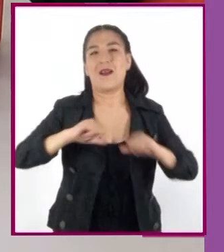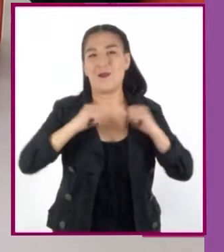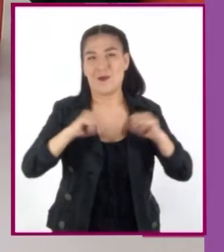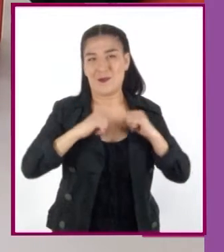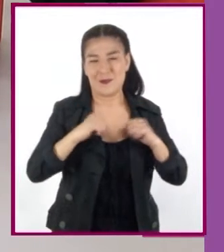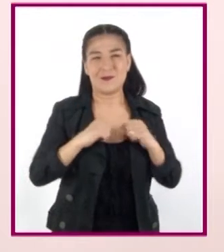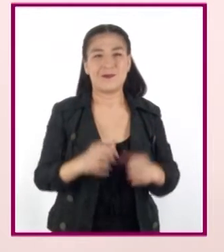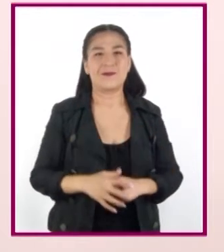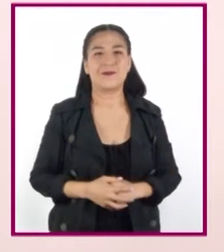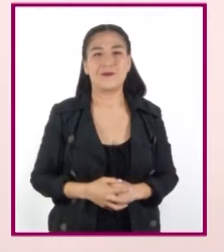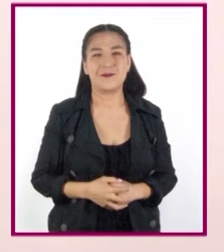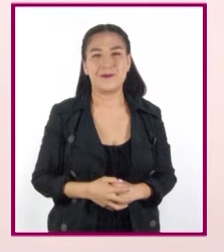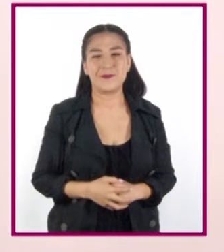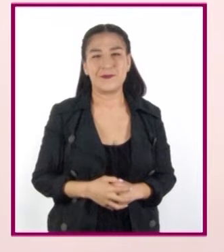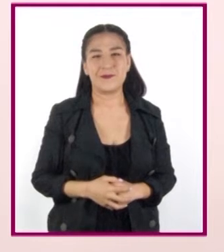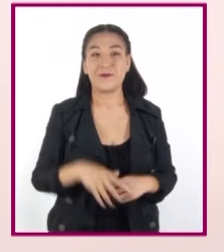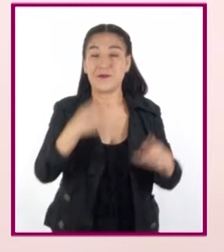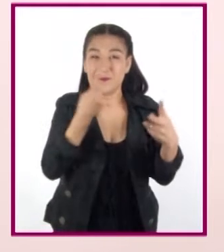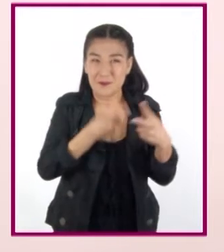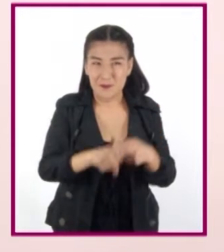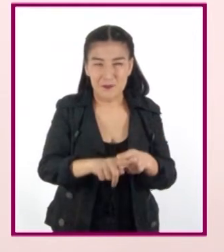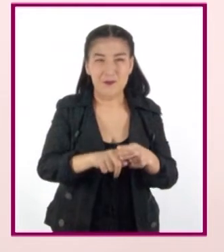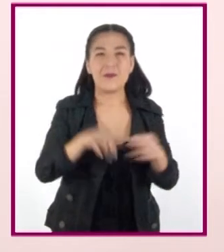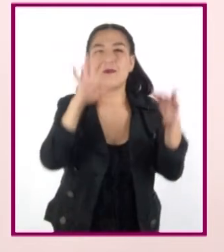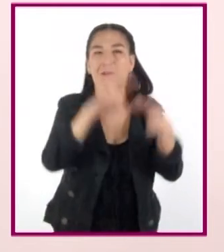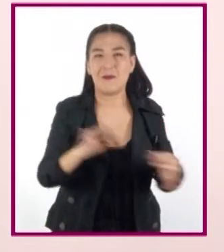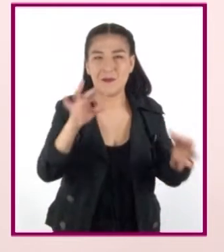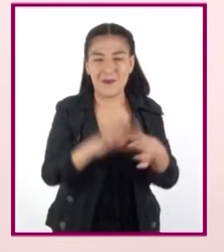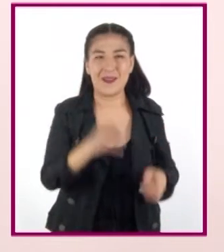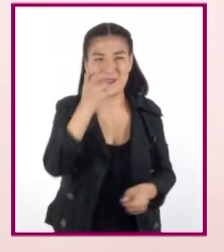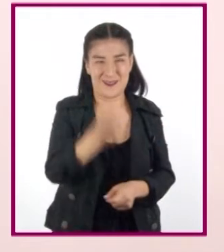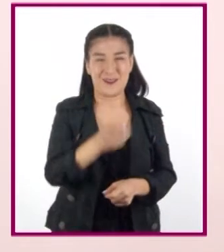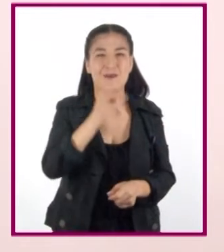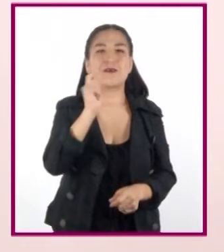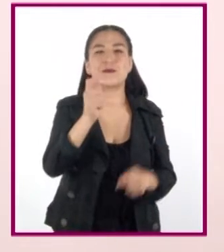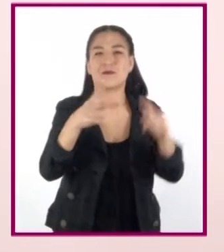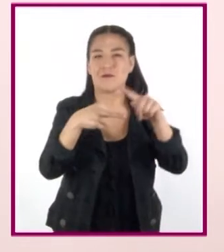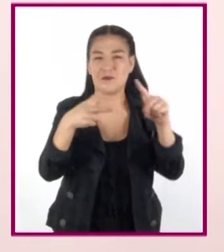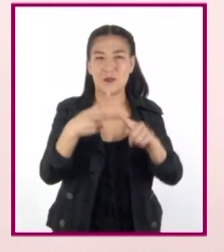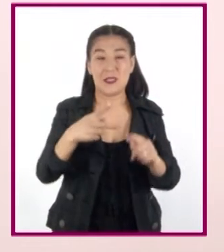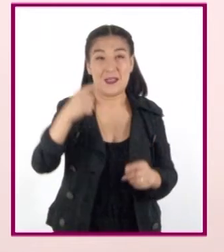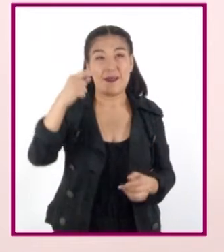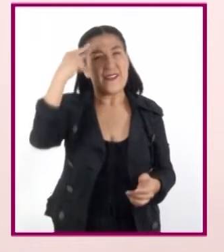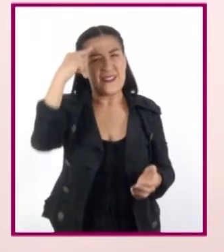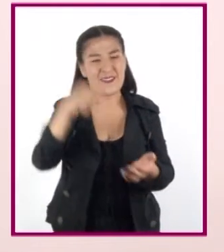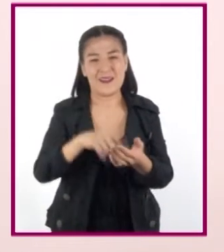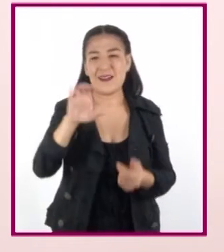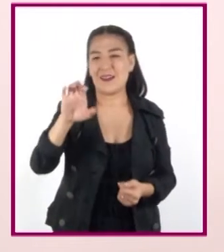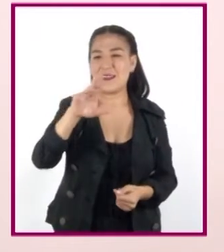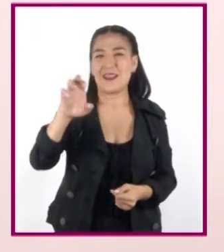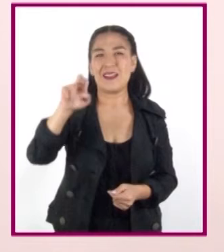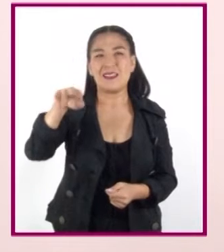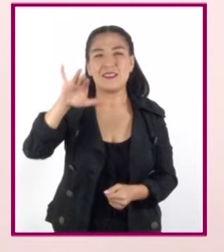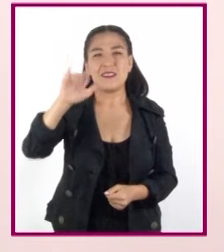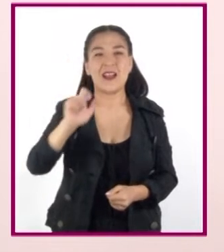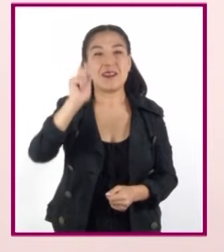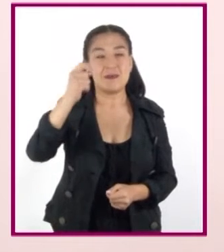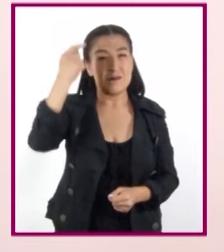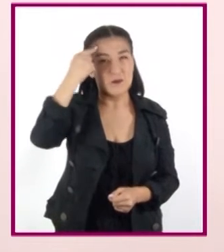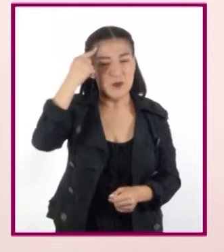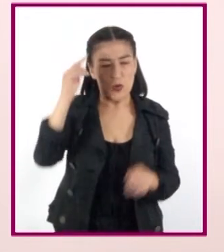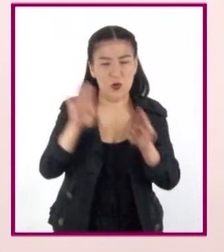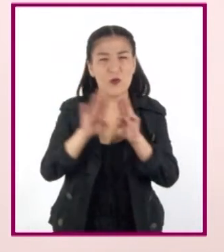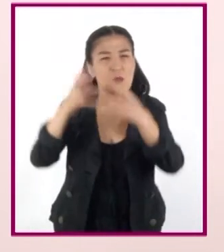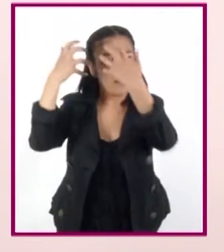adolescentes. Comencemos explicando estos dos términos. Una creencia es el estado de la mente en donde el